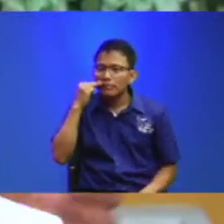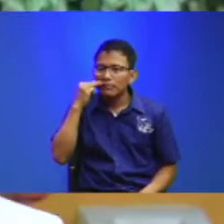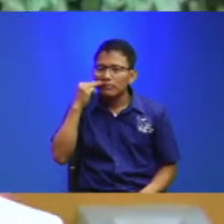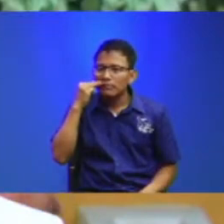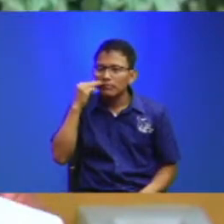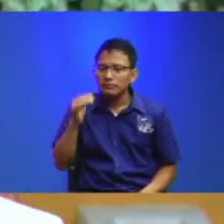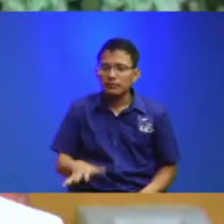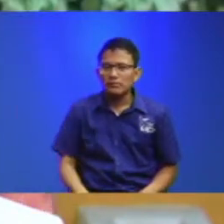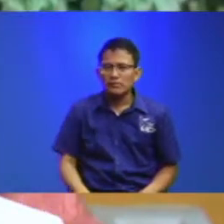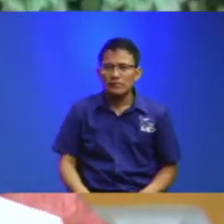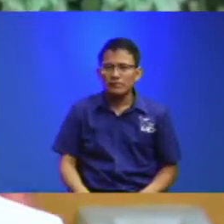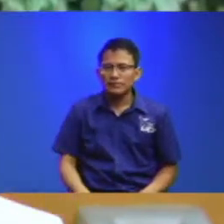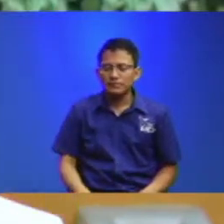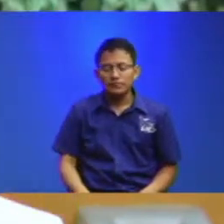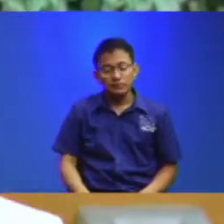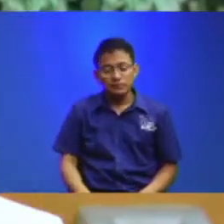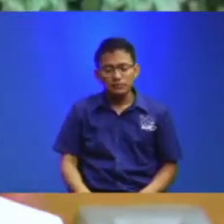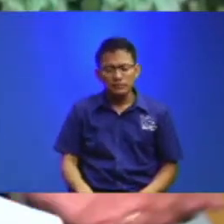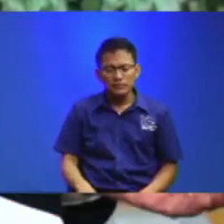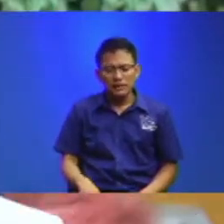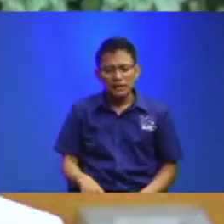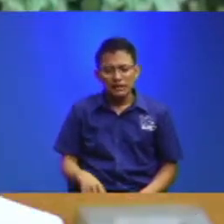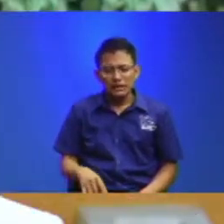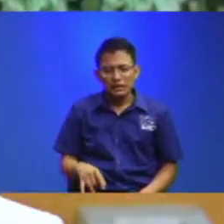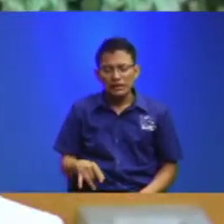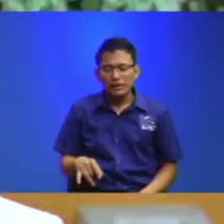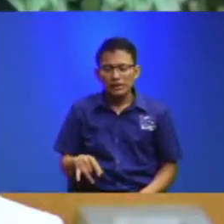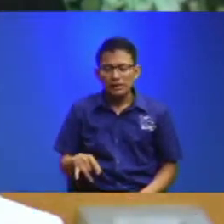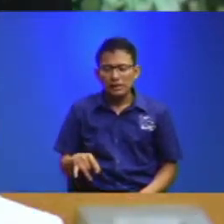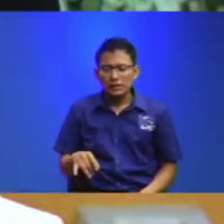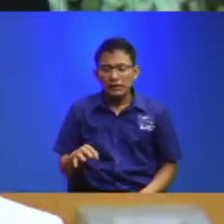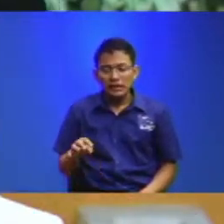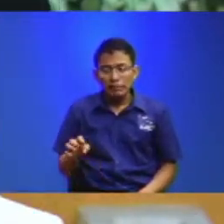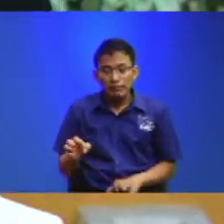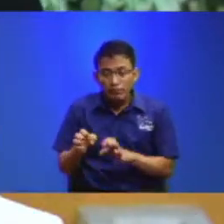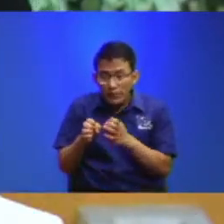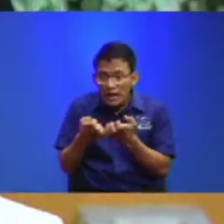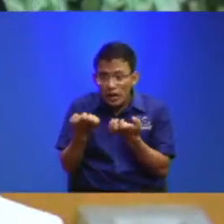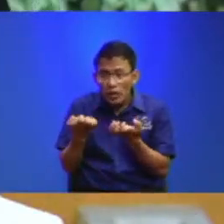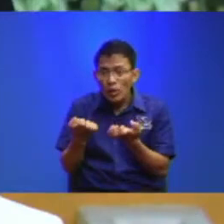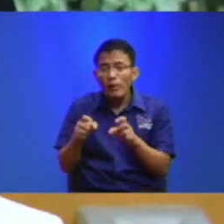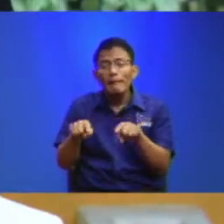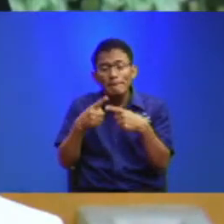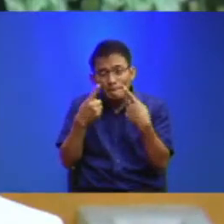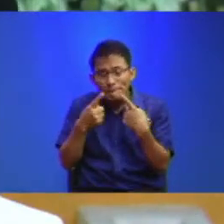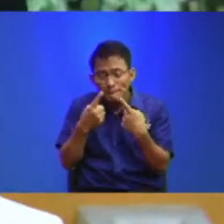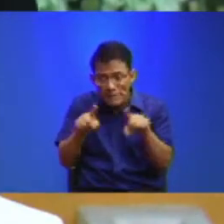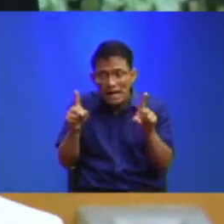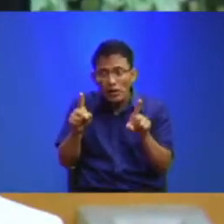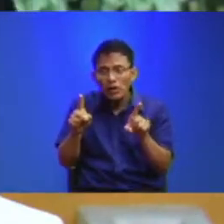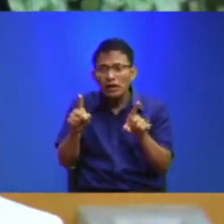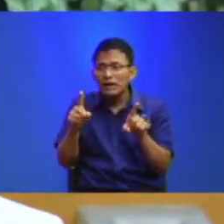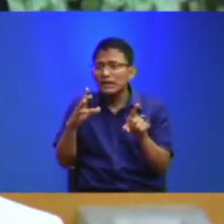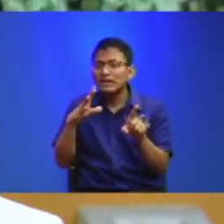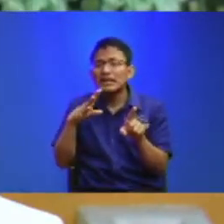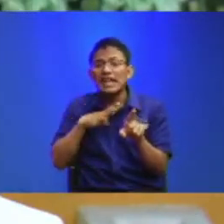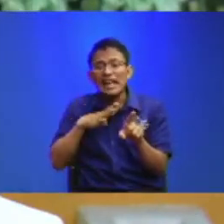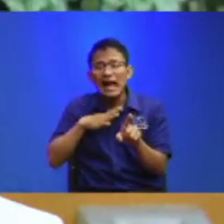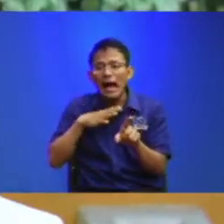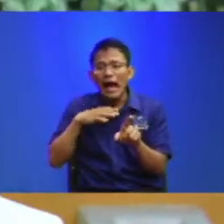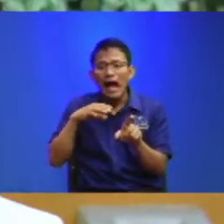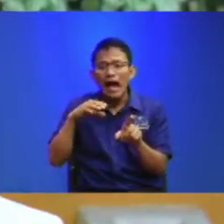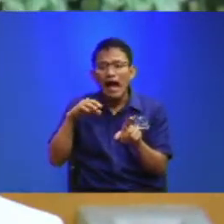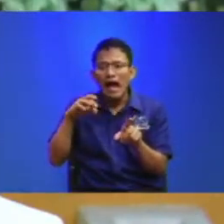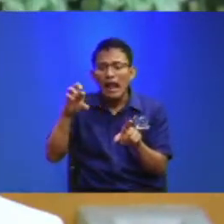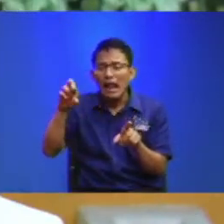dijo que lo perdonara, que él era el que lo había tomado y le devolvió la plata. Cuando la señora recupera la plata, ni sabe